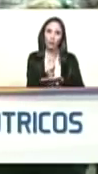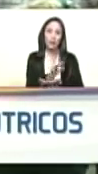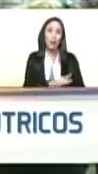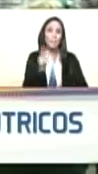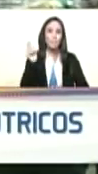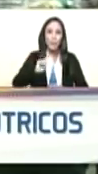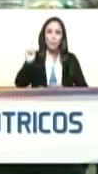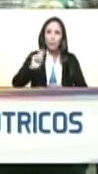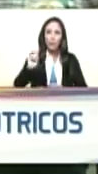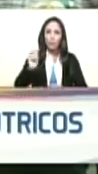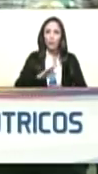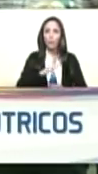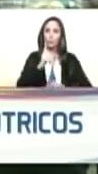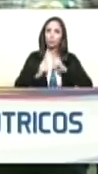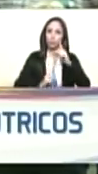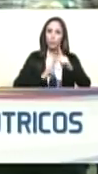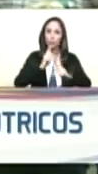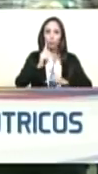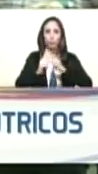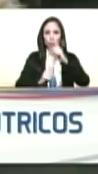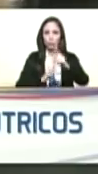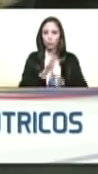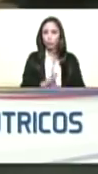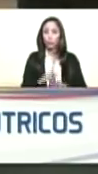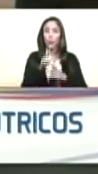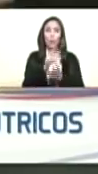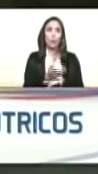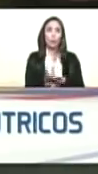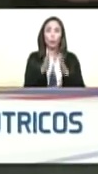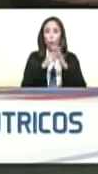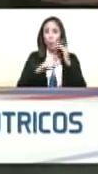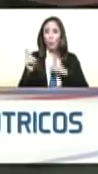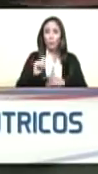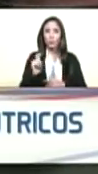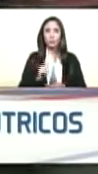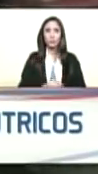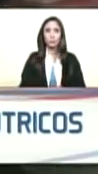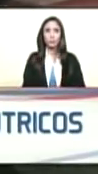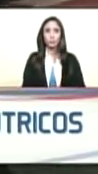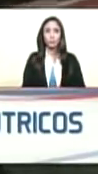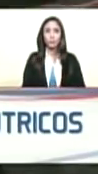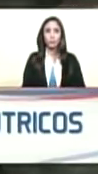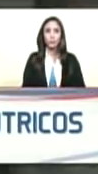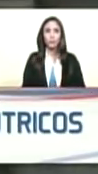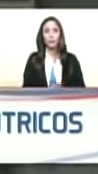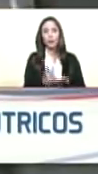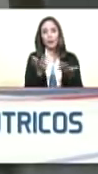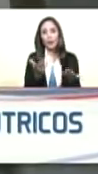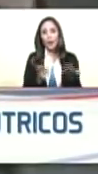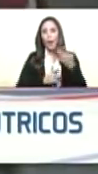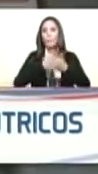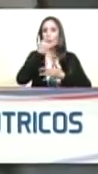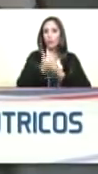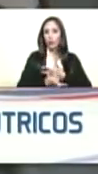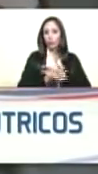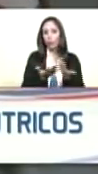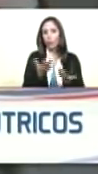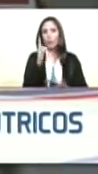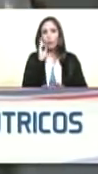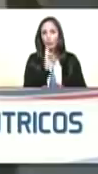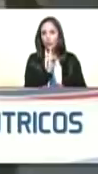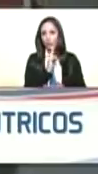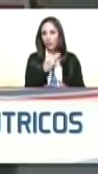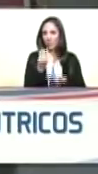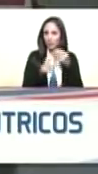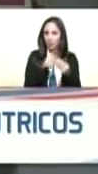mensuales que debemos garantizar al pueblo venezolano. Bueno, adicionalmente el proyecto bolivariano, que es un proyecto